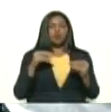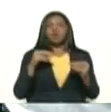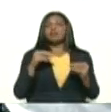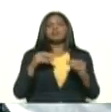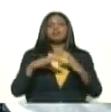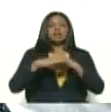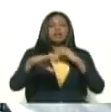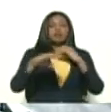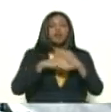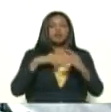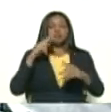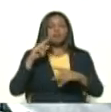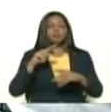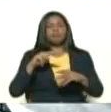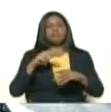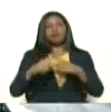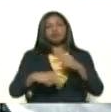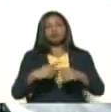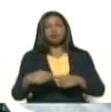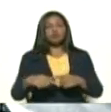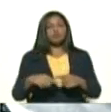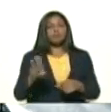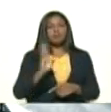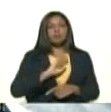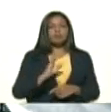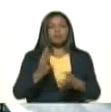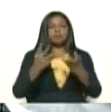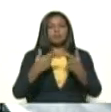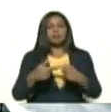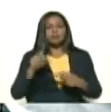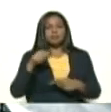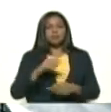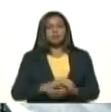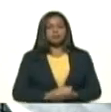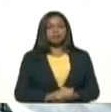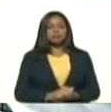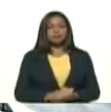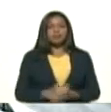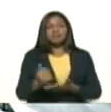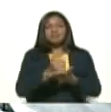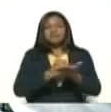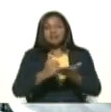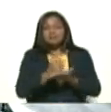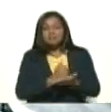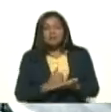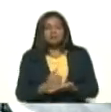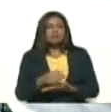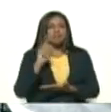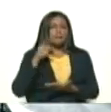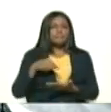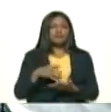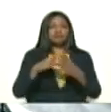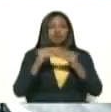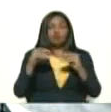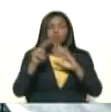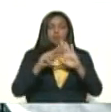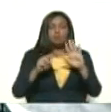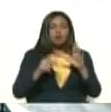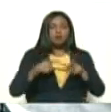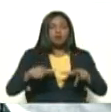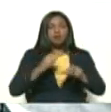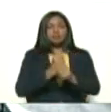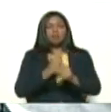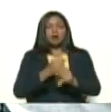alimentos, la producción primaria, la producción agroindustrial, industrial, farmacéutica, todos los ámbitos del